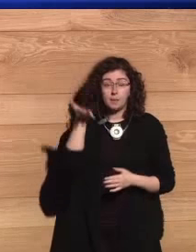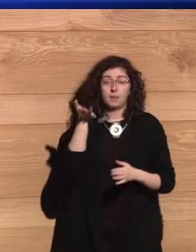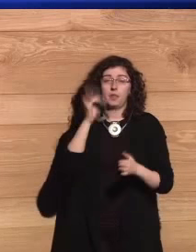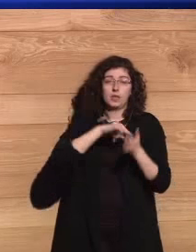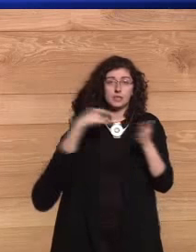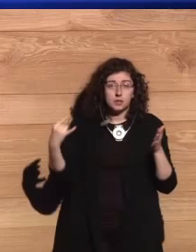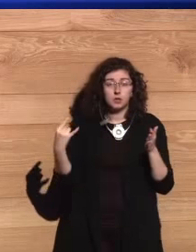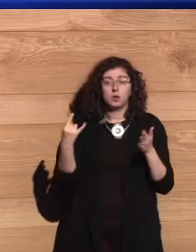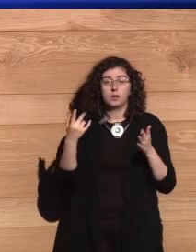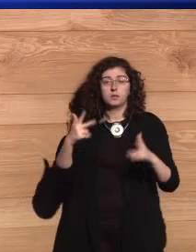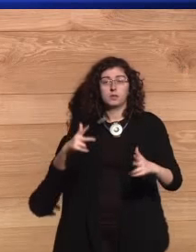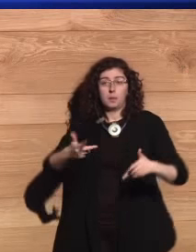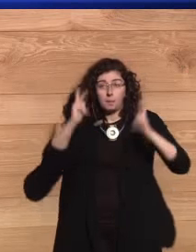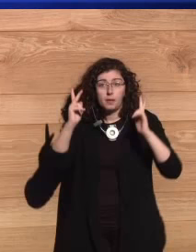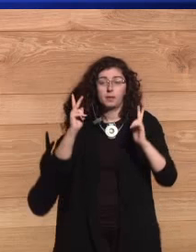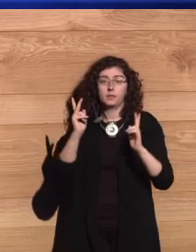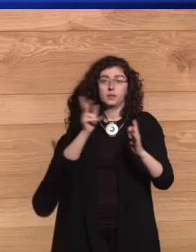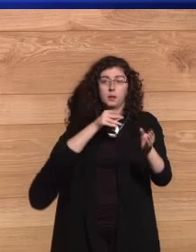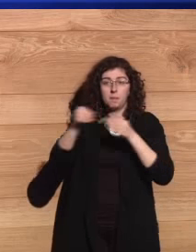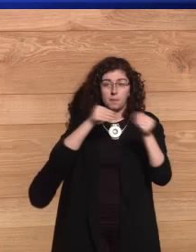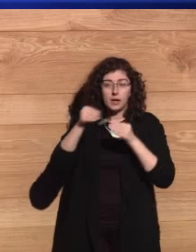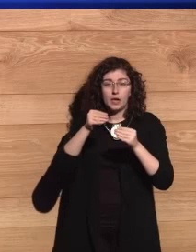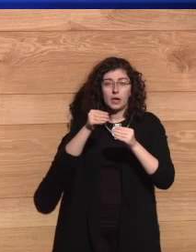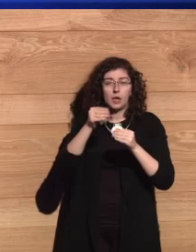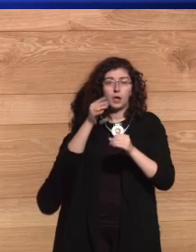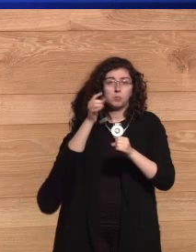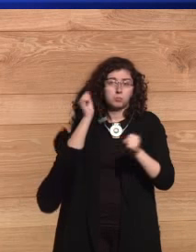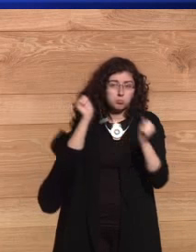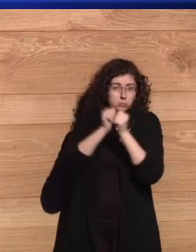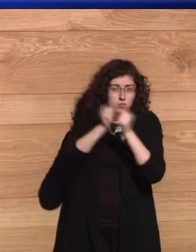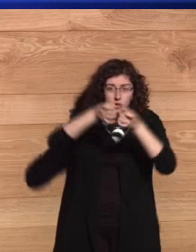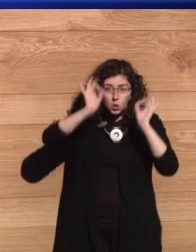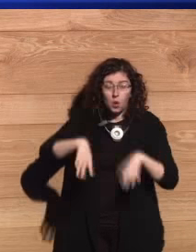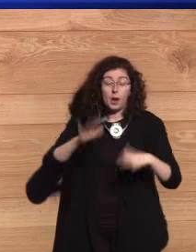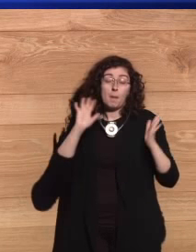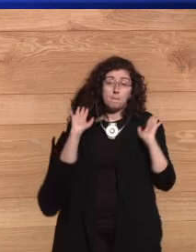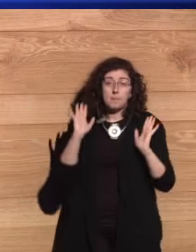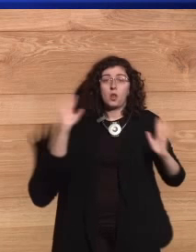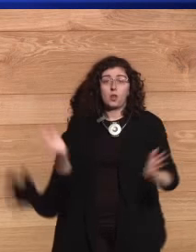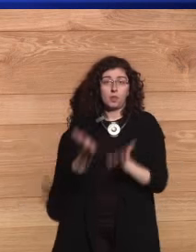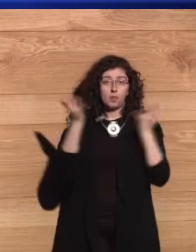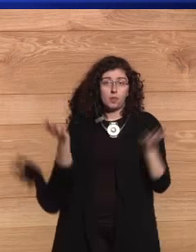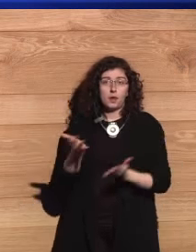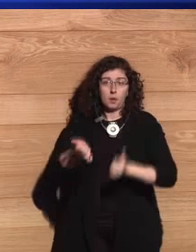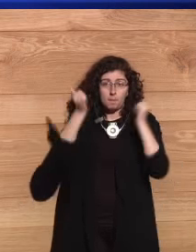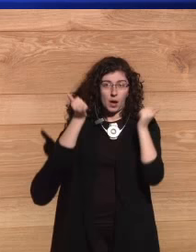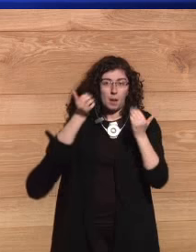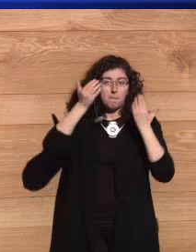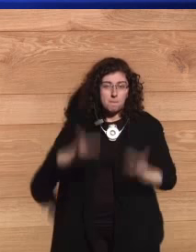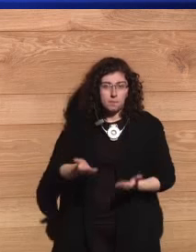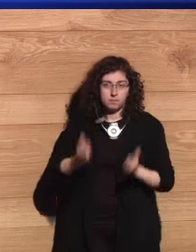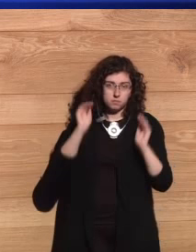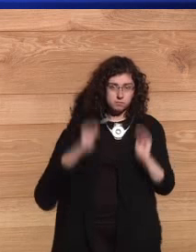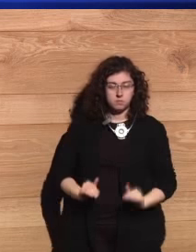que permiten conseguir materiales igualmente resistentes, pero que pesan menos, que son más ligeros, menos pesados.